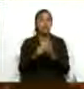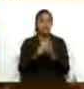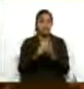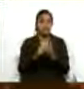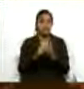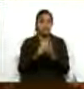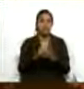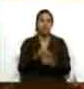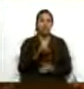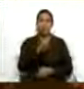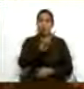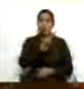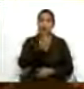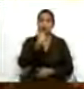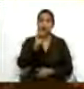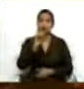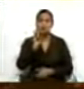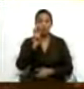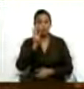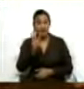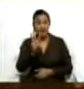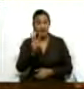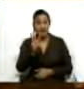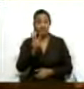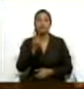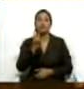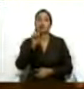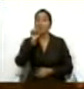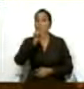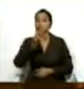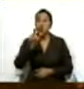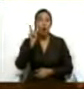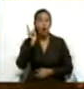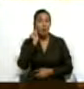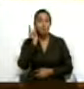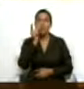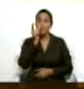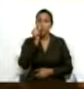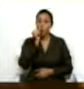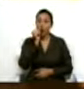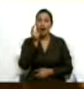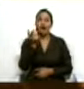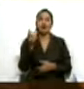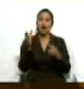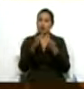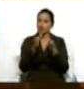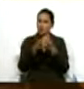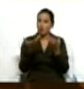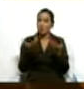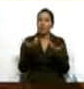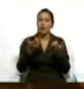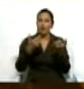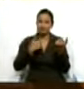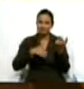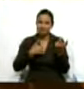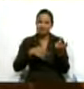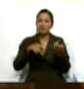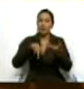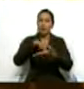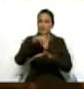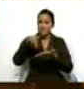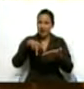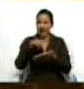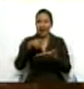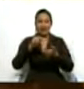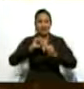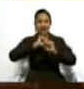203 cultores, cultoras, con sus agrupaciones, con todo su baile, ritmo,